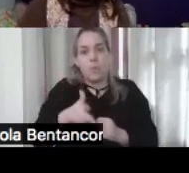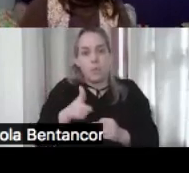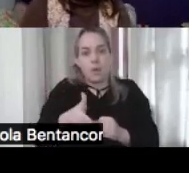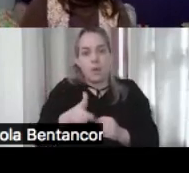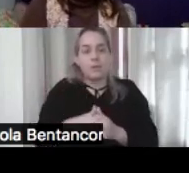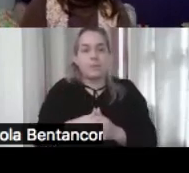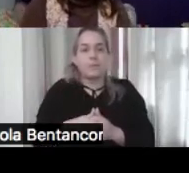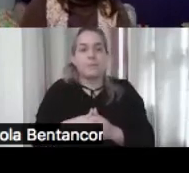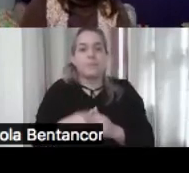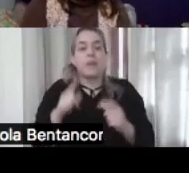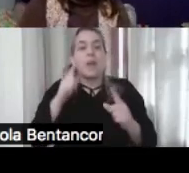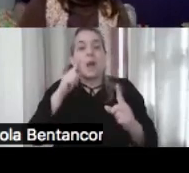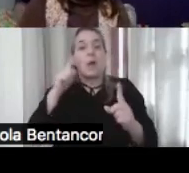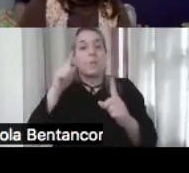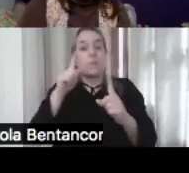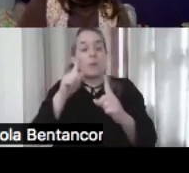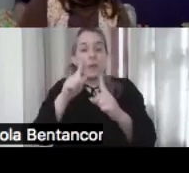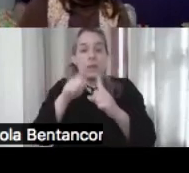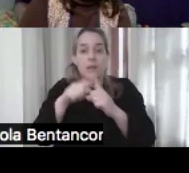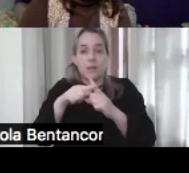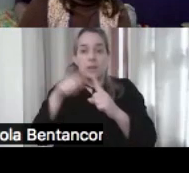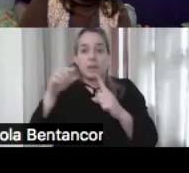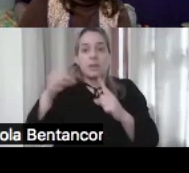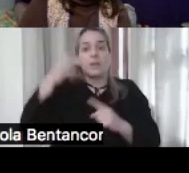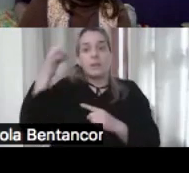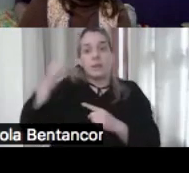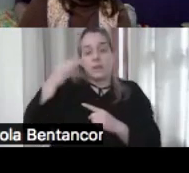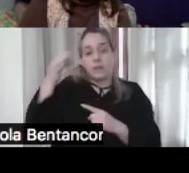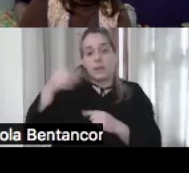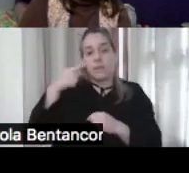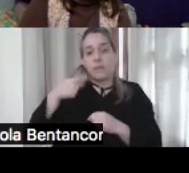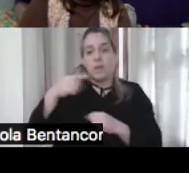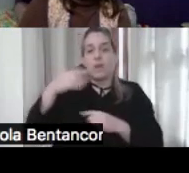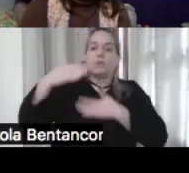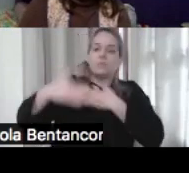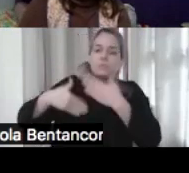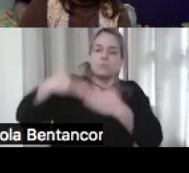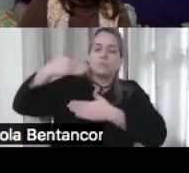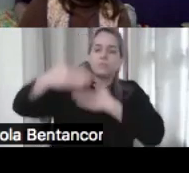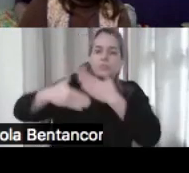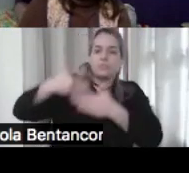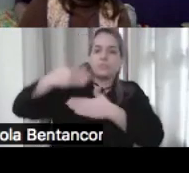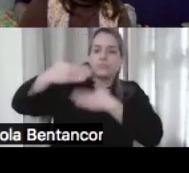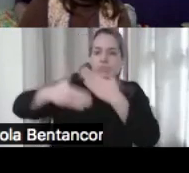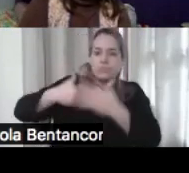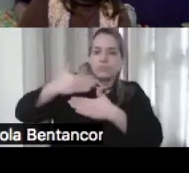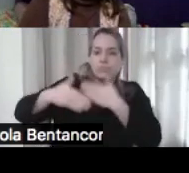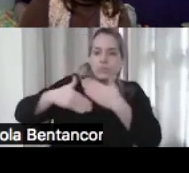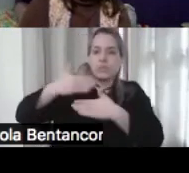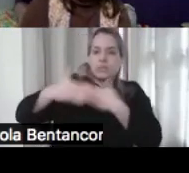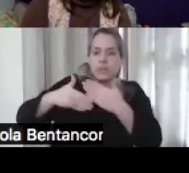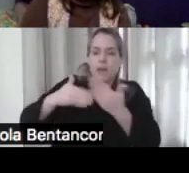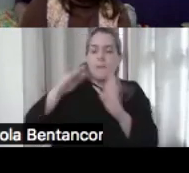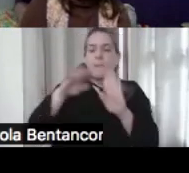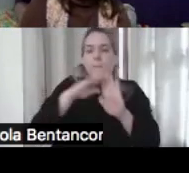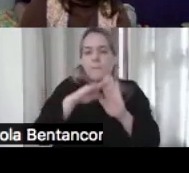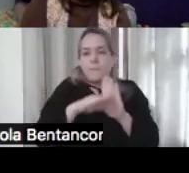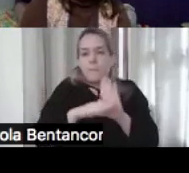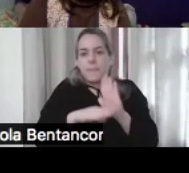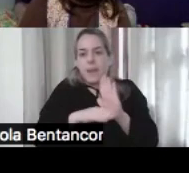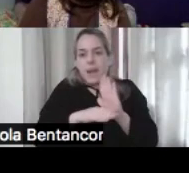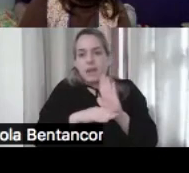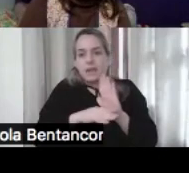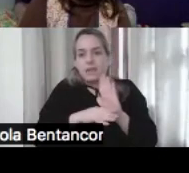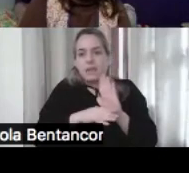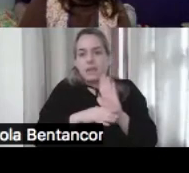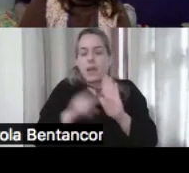el objetivo de esta charla es instarnos a seguir construyendo prácticas respetuosas basadas en las personas